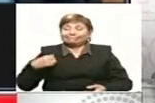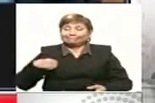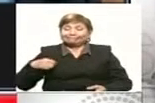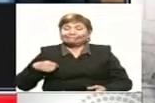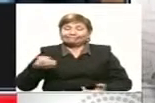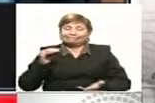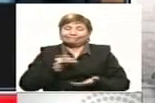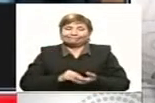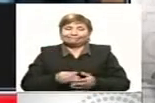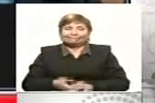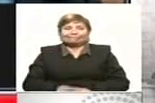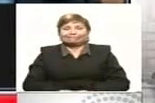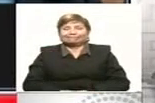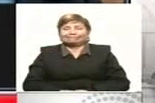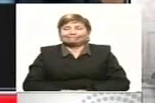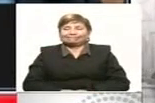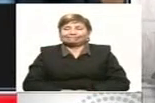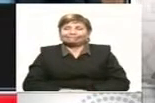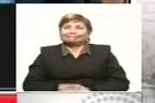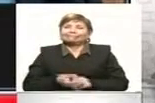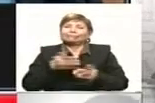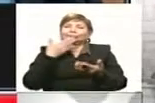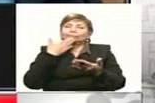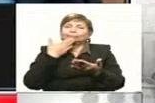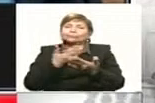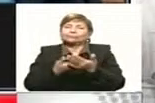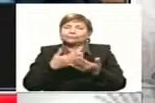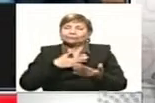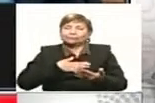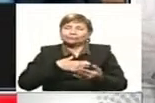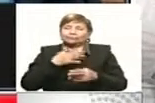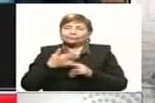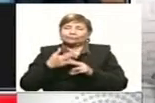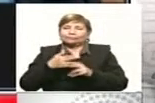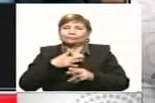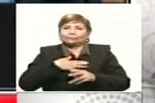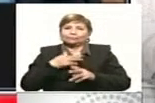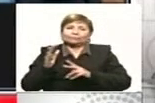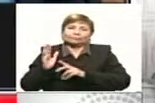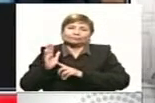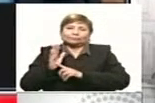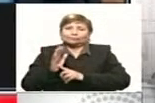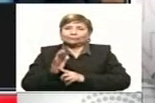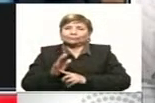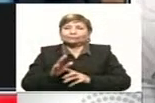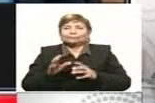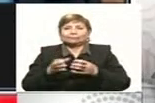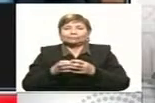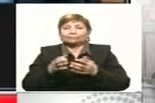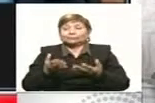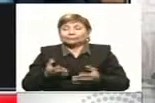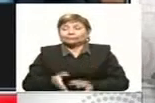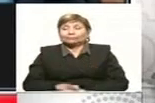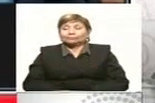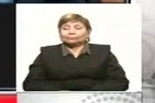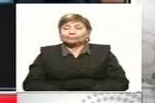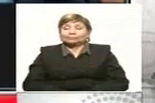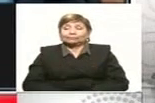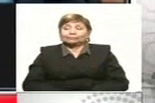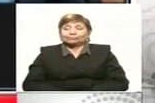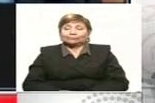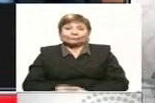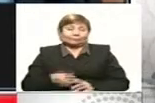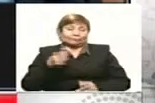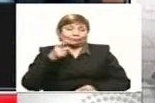una vez más, gracias en nombre mía y representación de los congresistas. Y